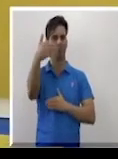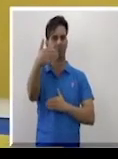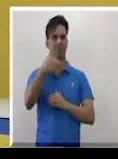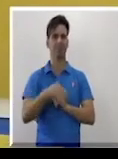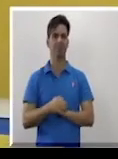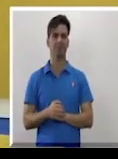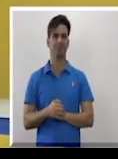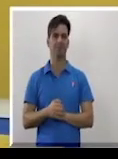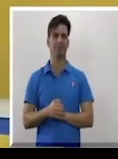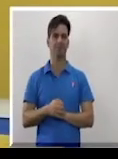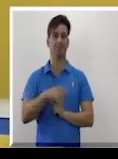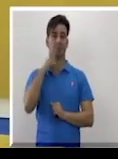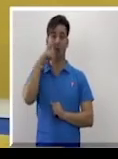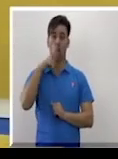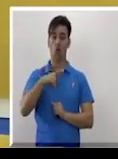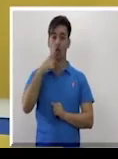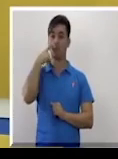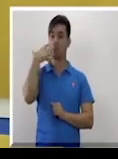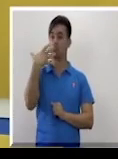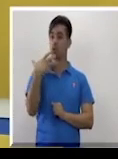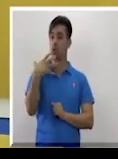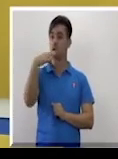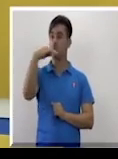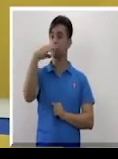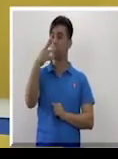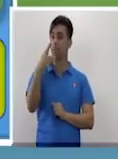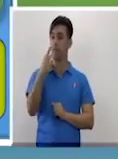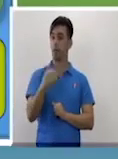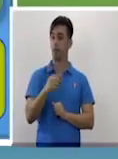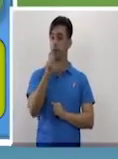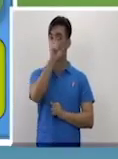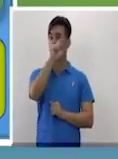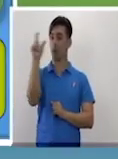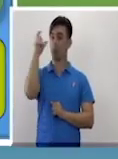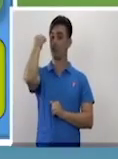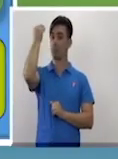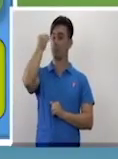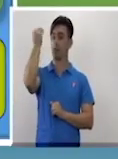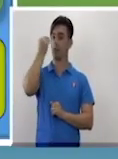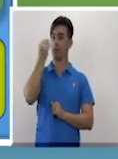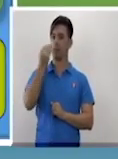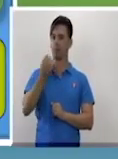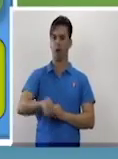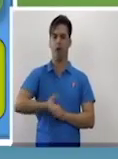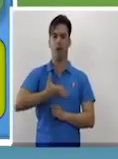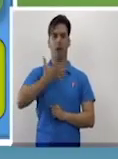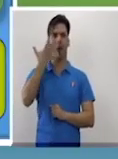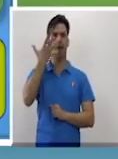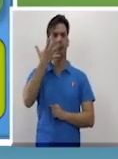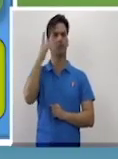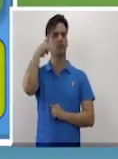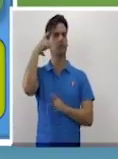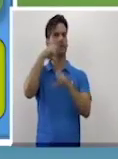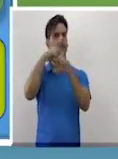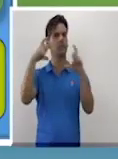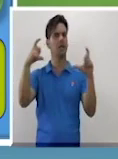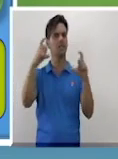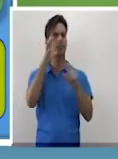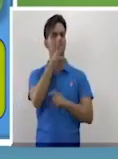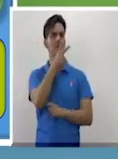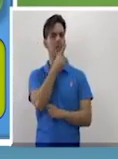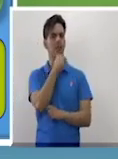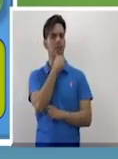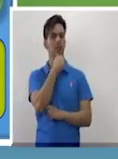Mira, qué importante es la matemática. El arte es la ciencia de la belleza. Las matemáticas